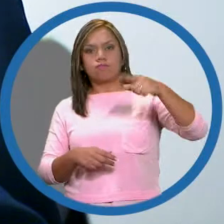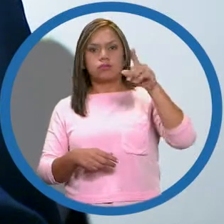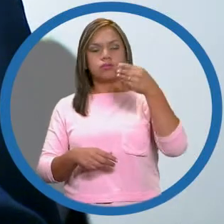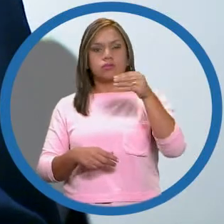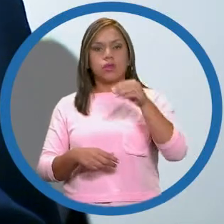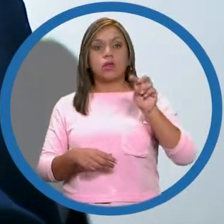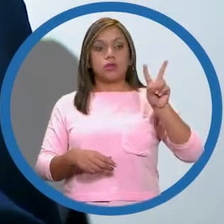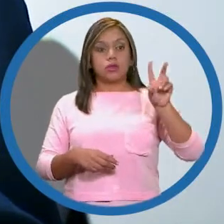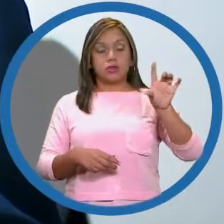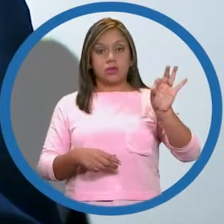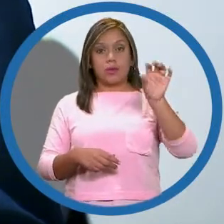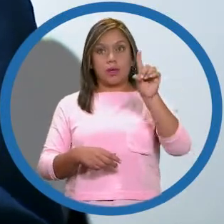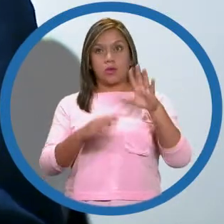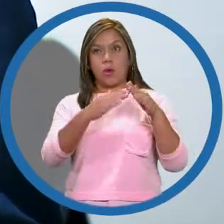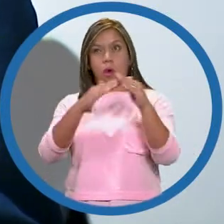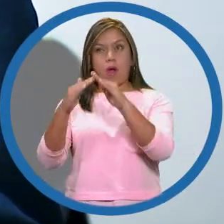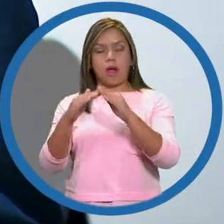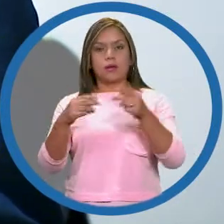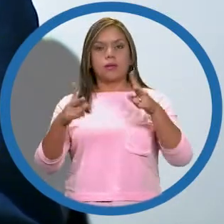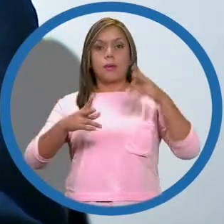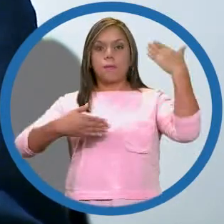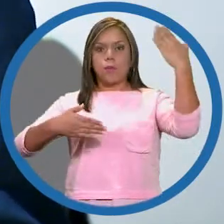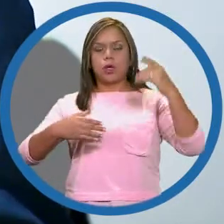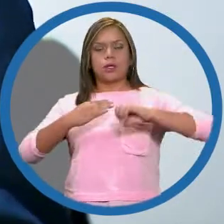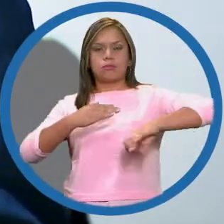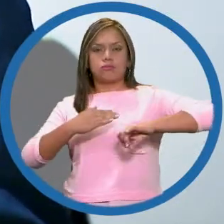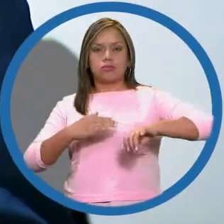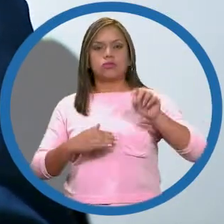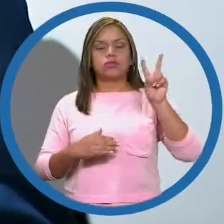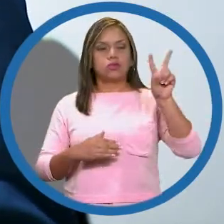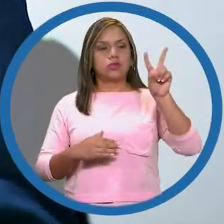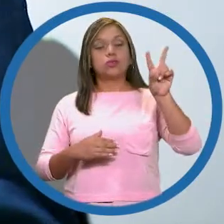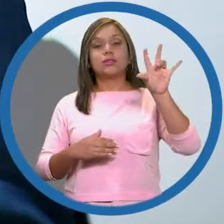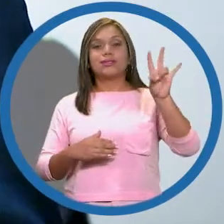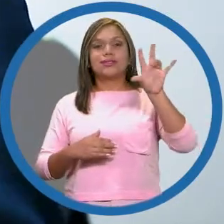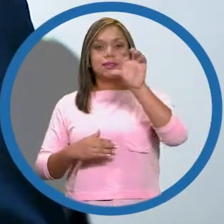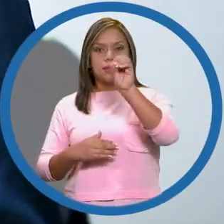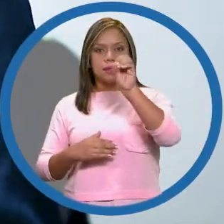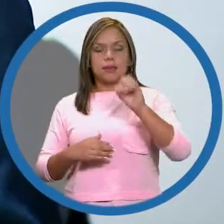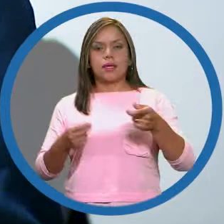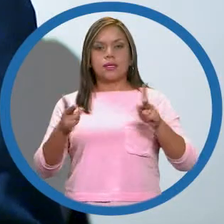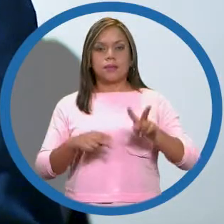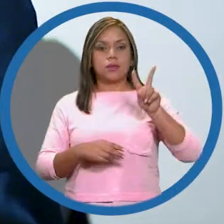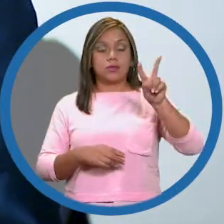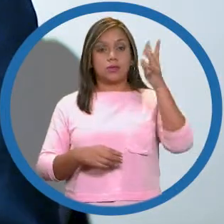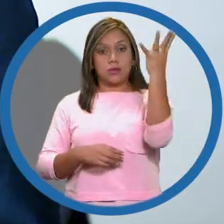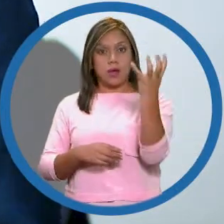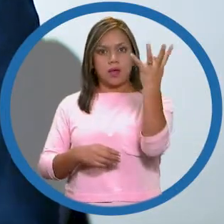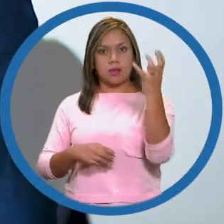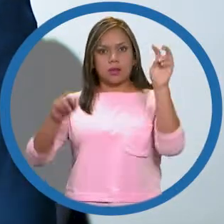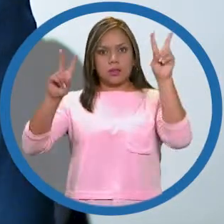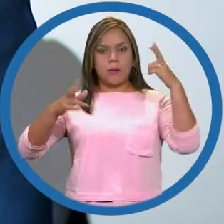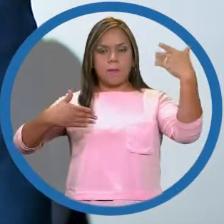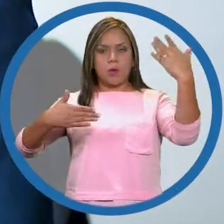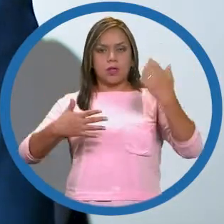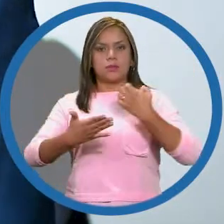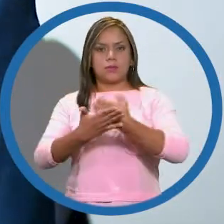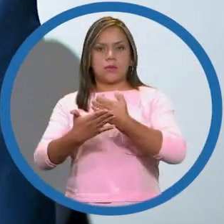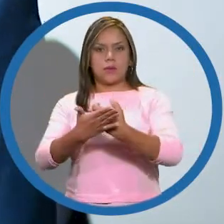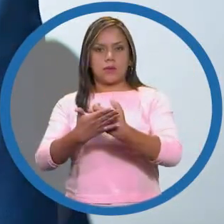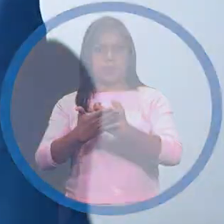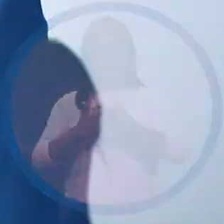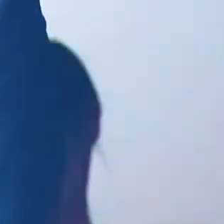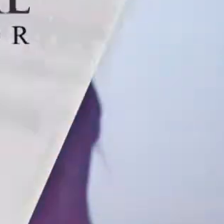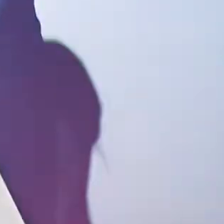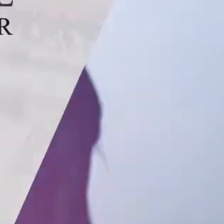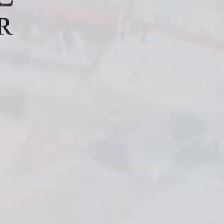vivienda, 291, sector de política exterior y promoción, 270 y 214 en sector de política